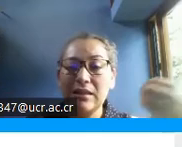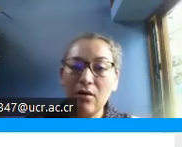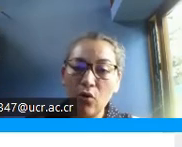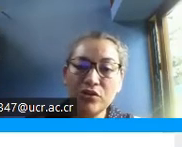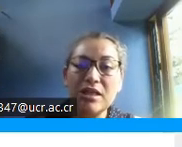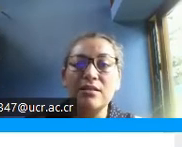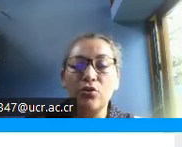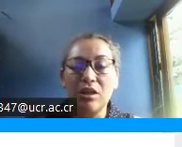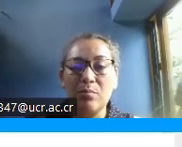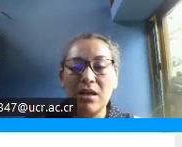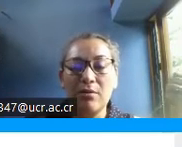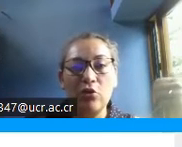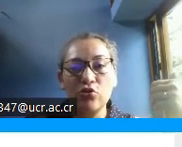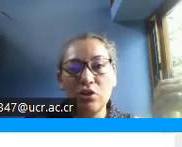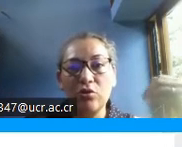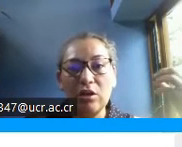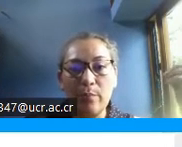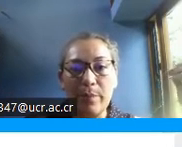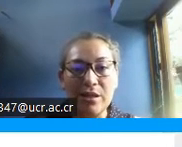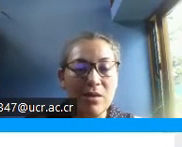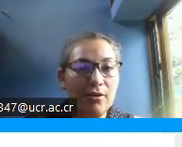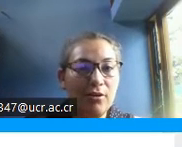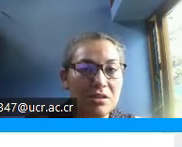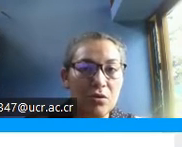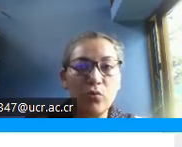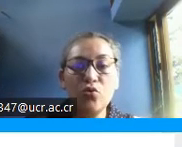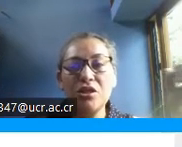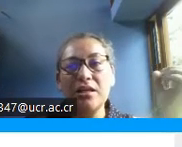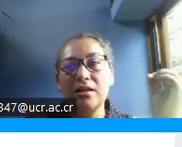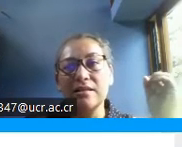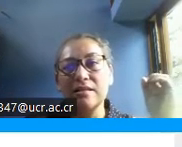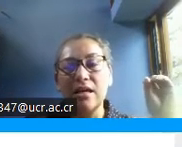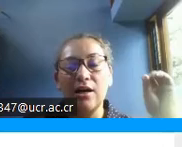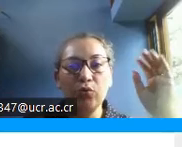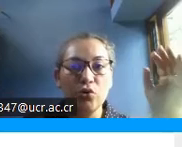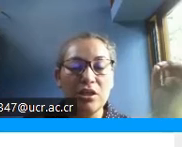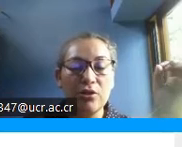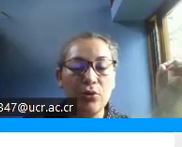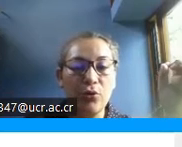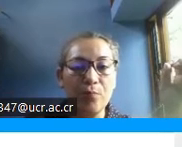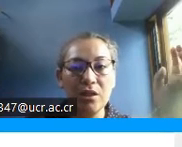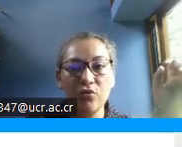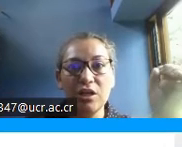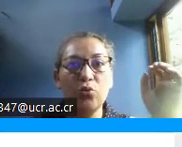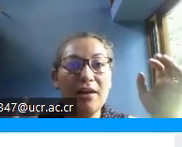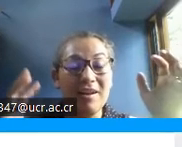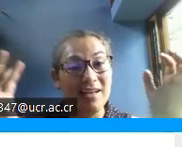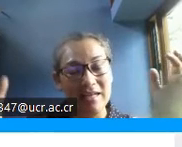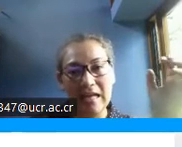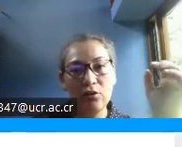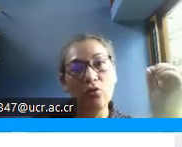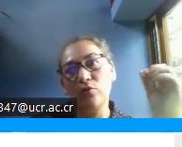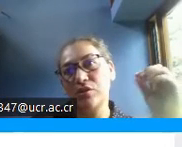es solamente la voz, sino también los sonidos de acompañamiento, que sea una música, que sea un sonido que nos ayude